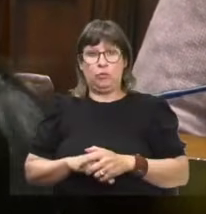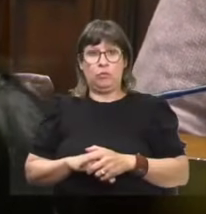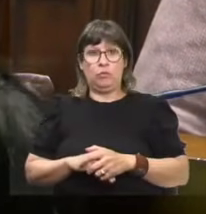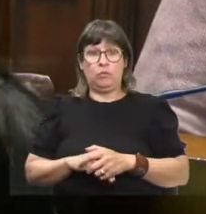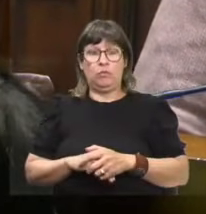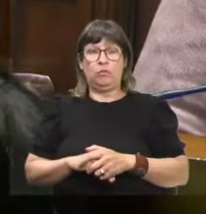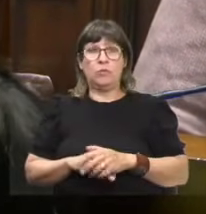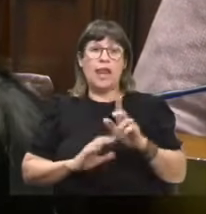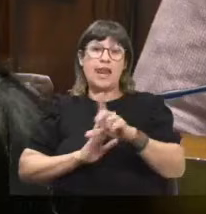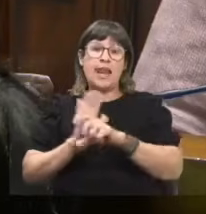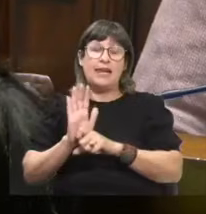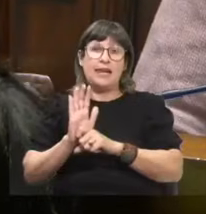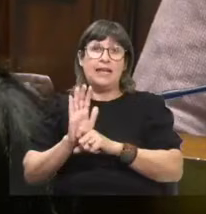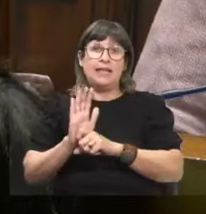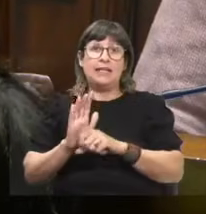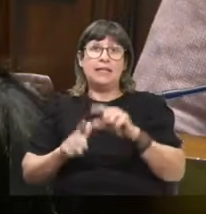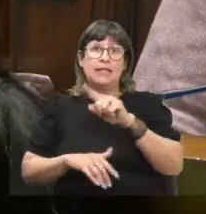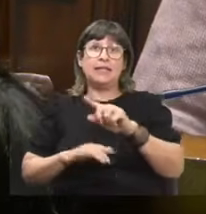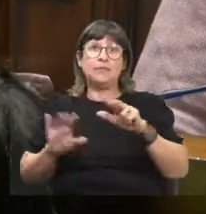La Ley